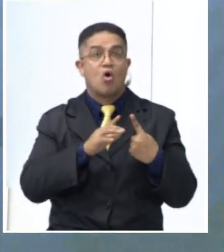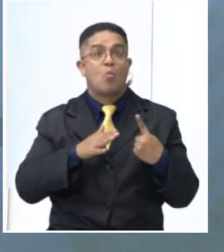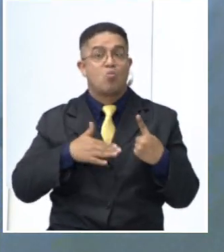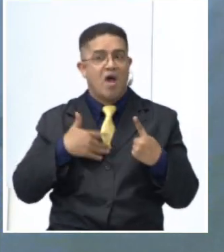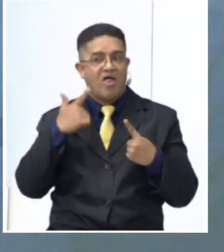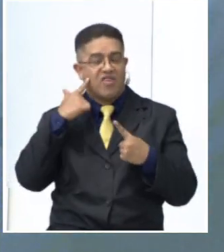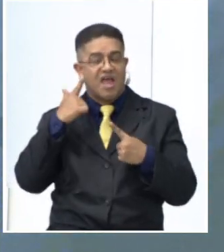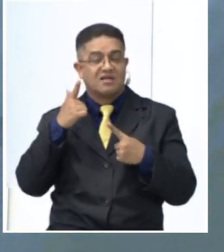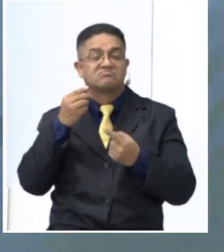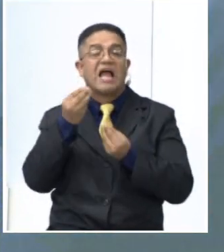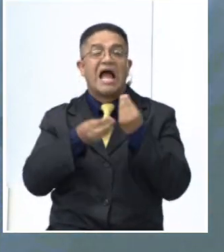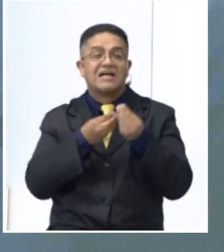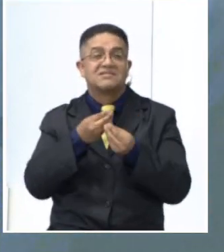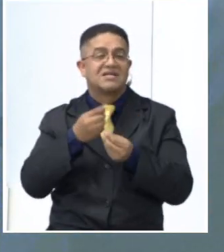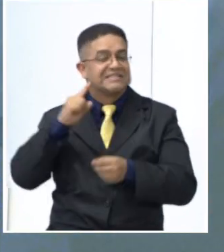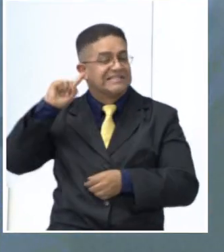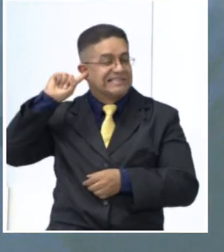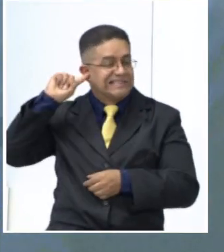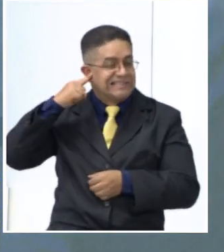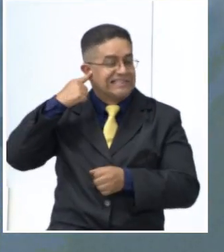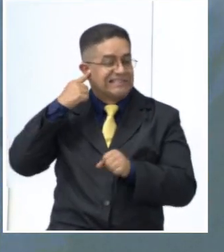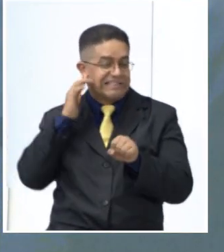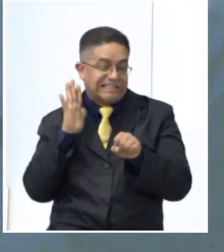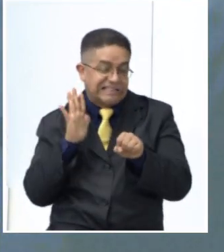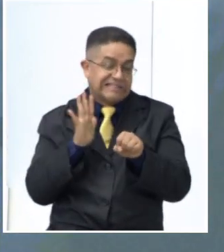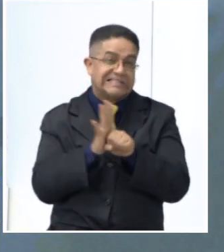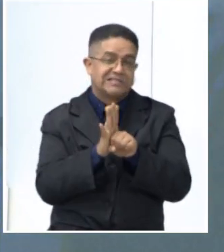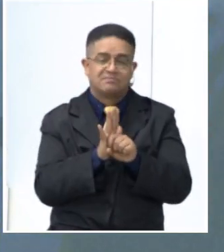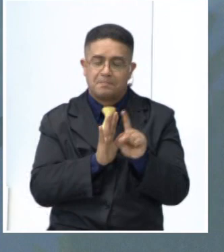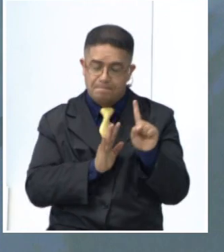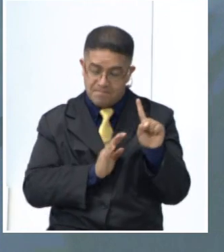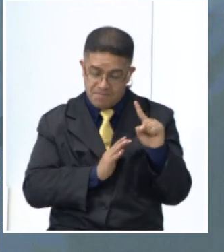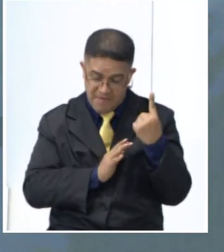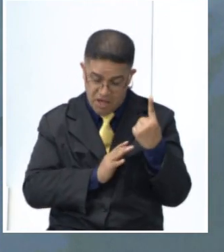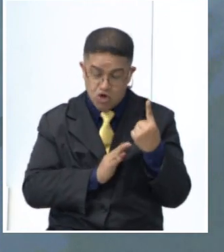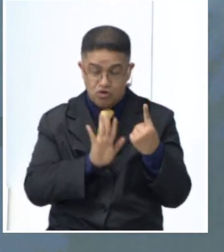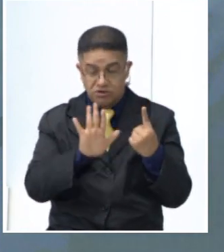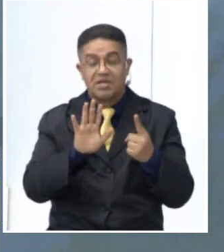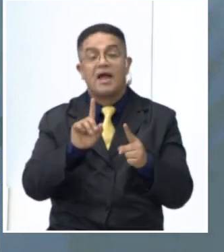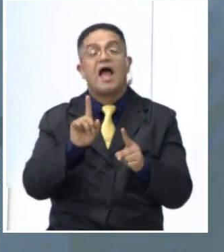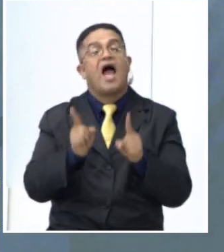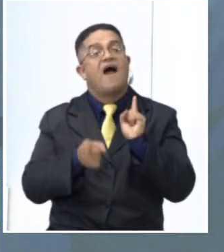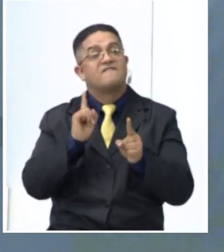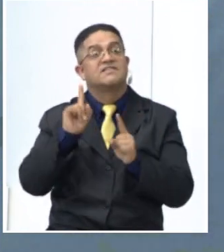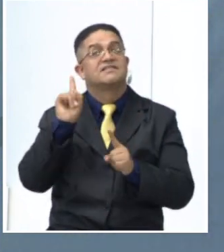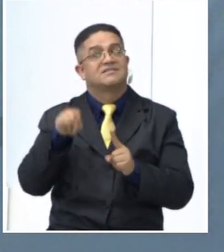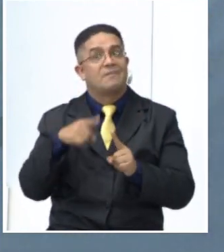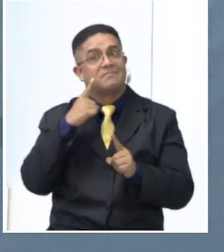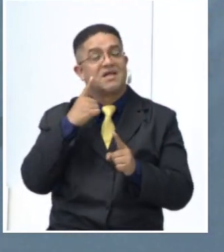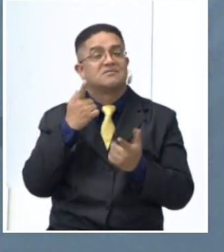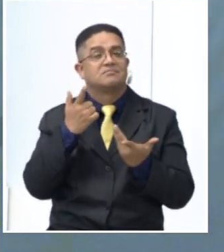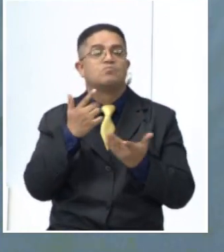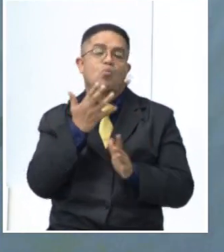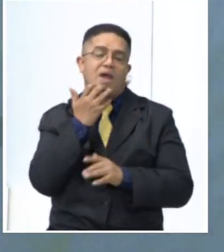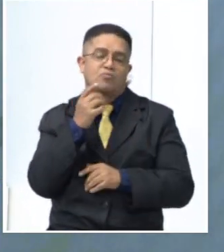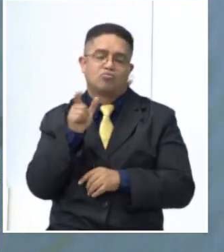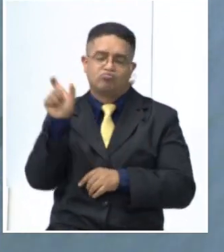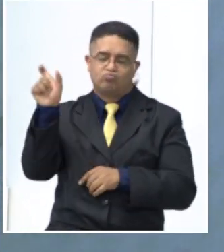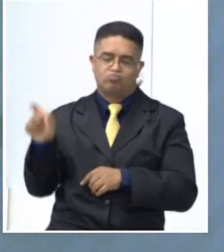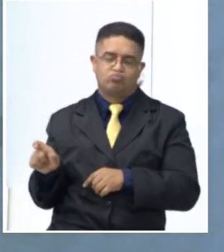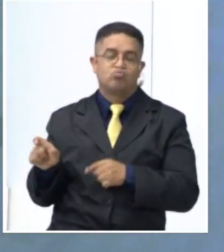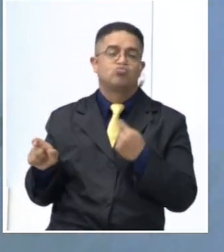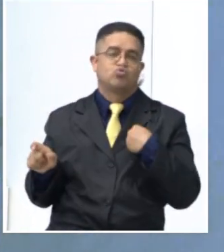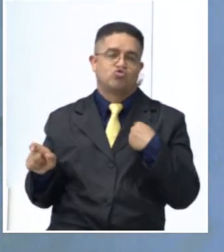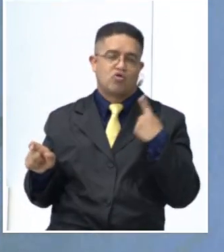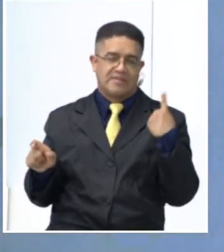de ceras, es decir, hacemos un otocerumen que el cual se puede impactar. Eso es lo primero. Pero muchas veces puede generar accidentes. Por ejemplo, yo tengo una paciente